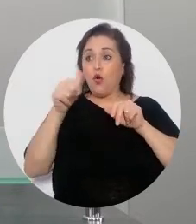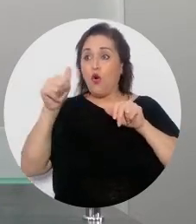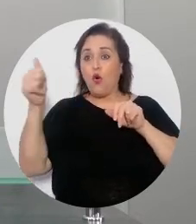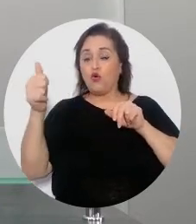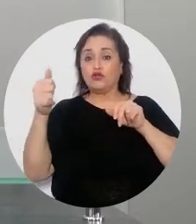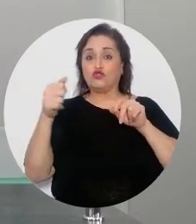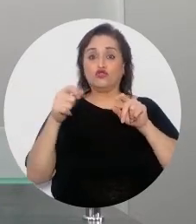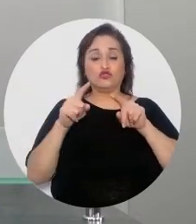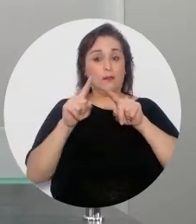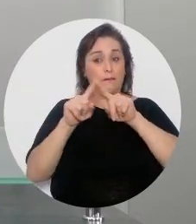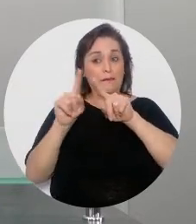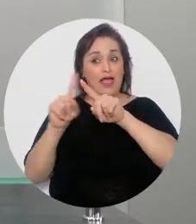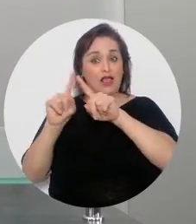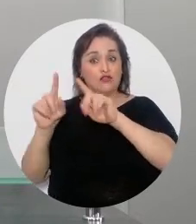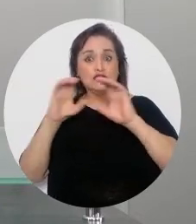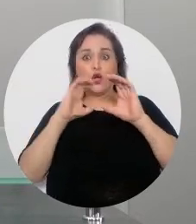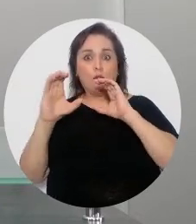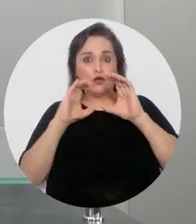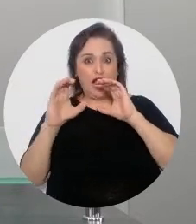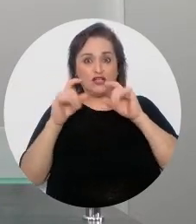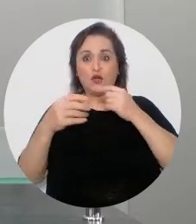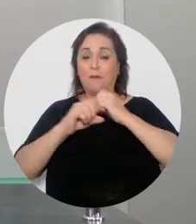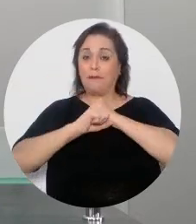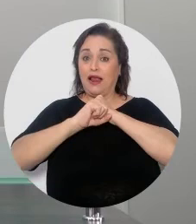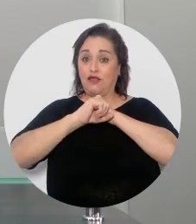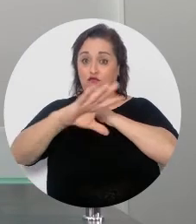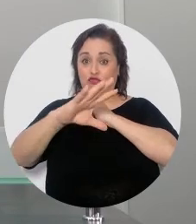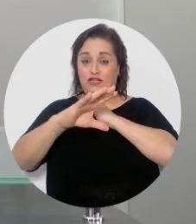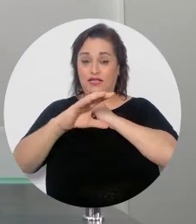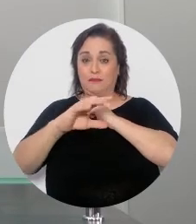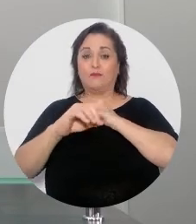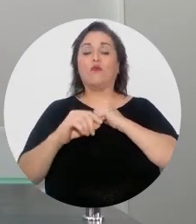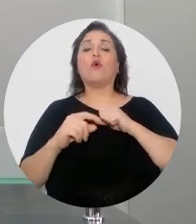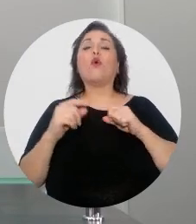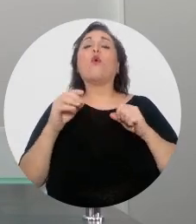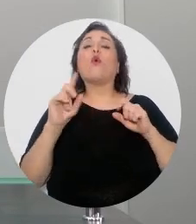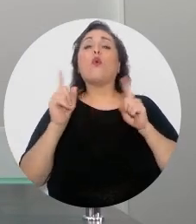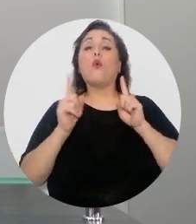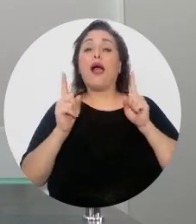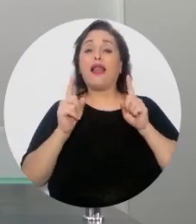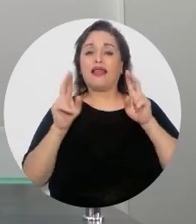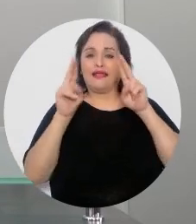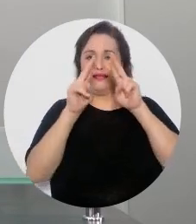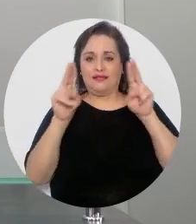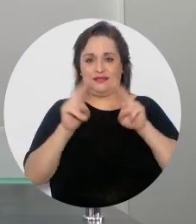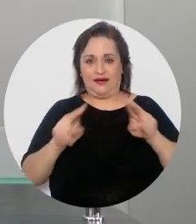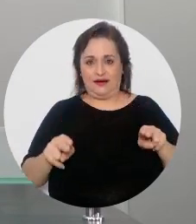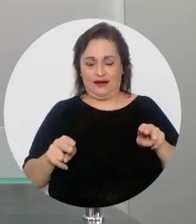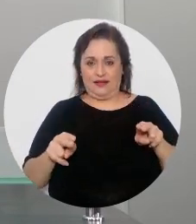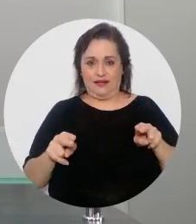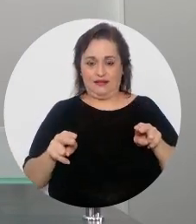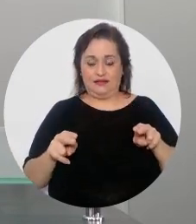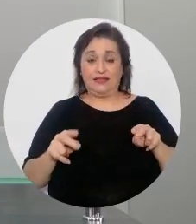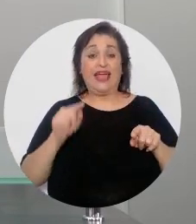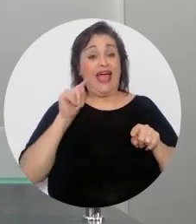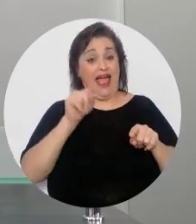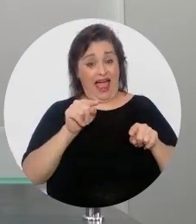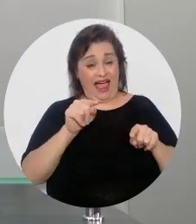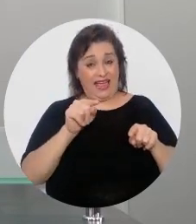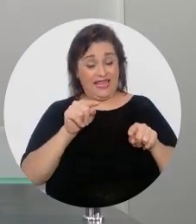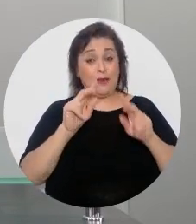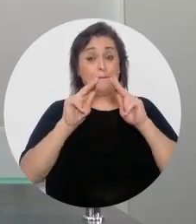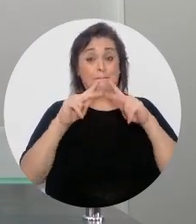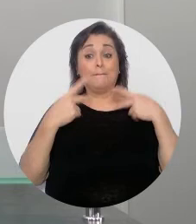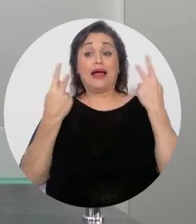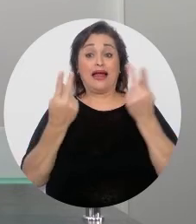medios alternativos para la difusión de propaganda. Uno de los más importantes sin duda es Internet. Y